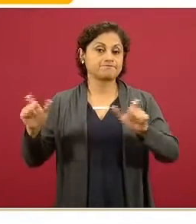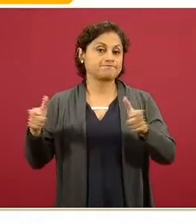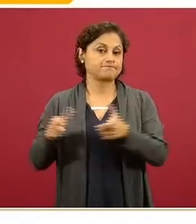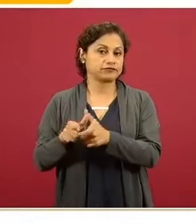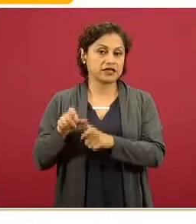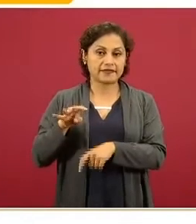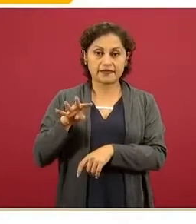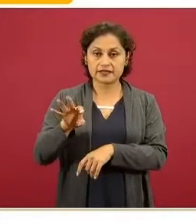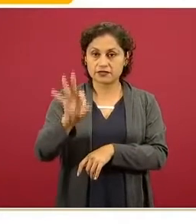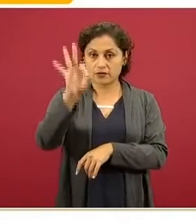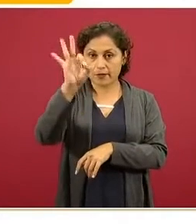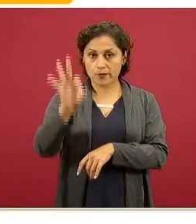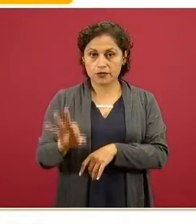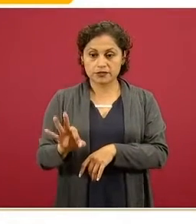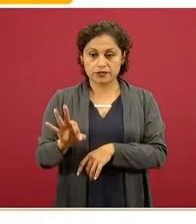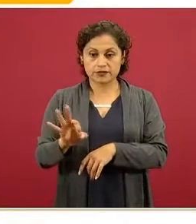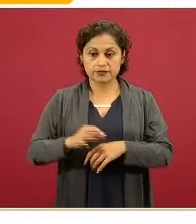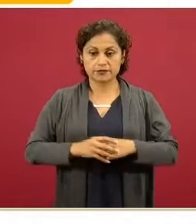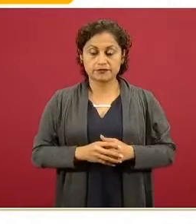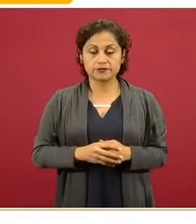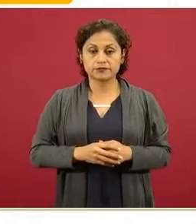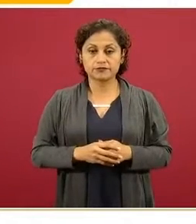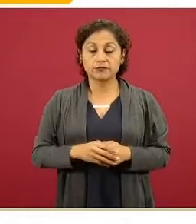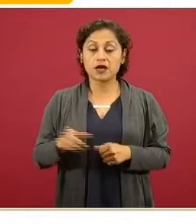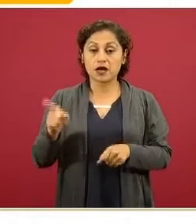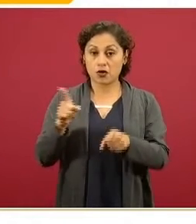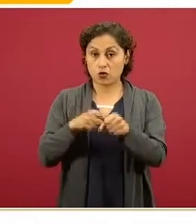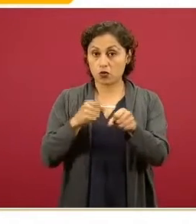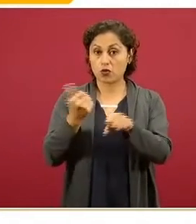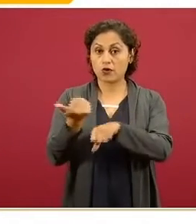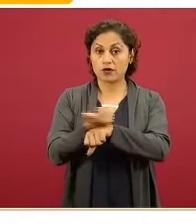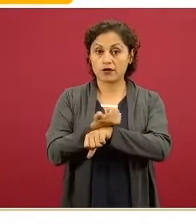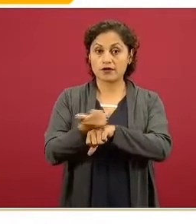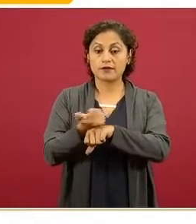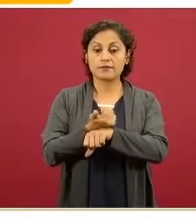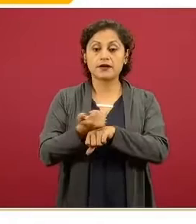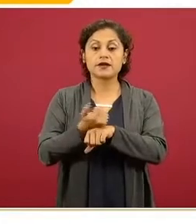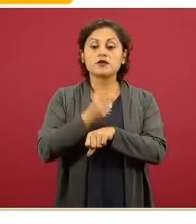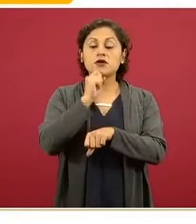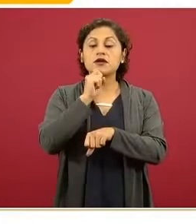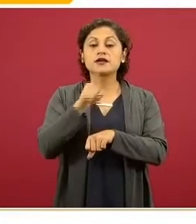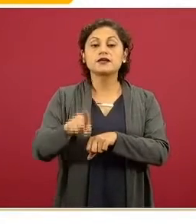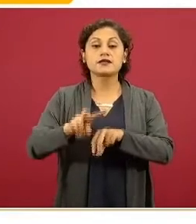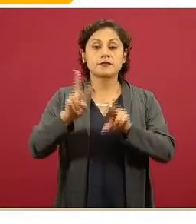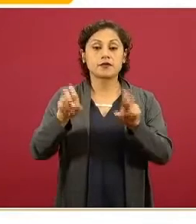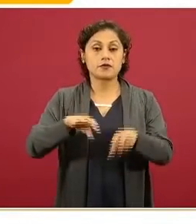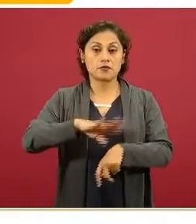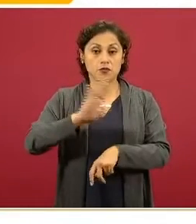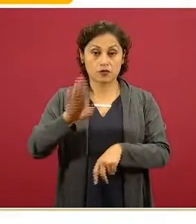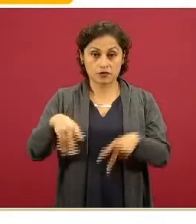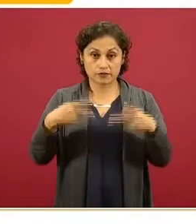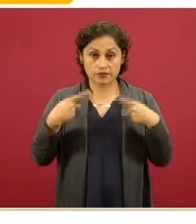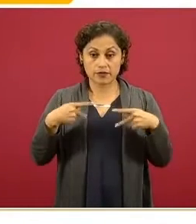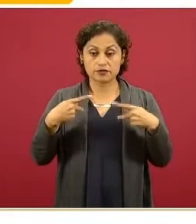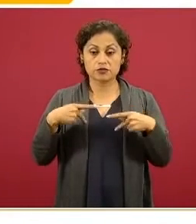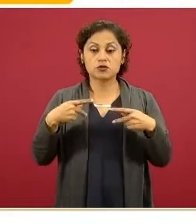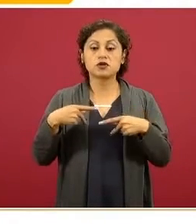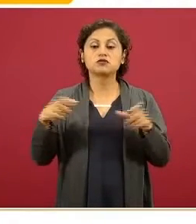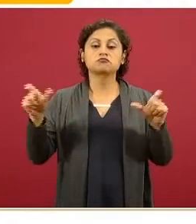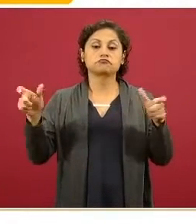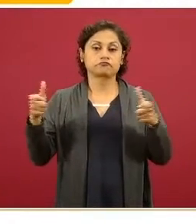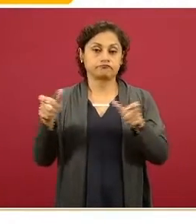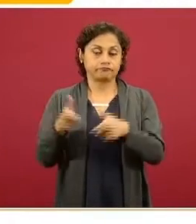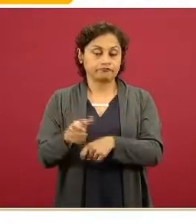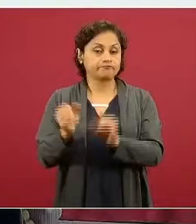descenso del menos 19%, está en color amarillo y también las defunciones con un descenso importante en la última semana